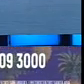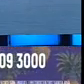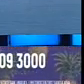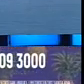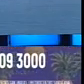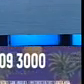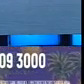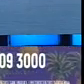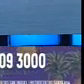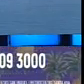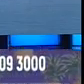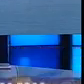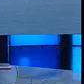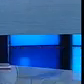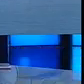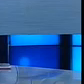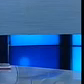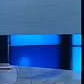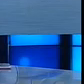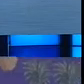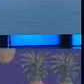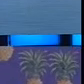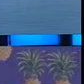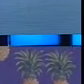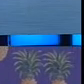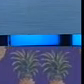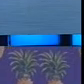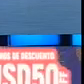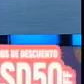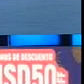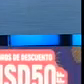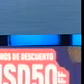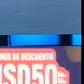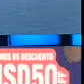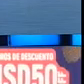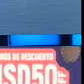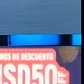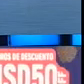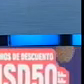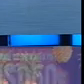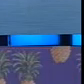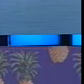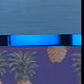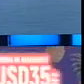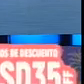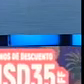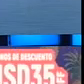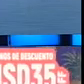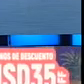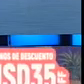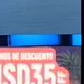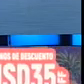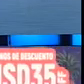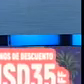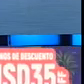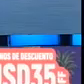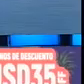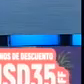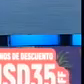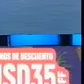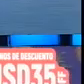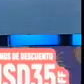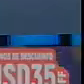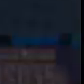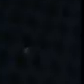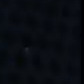$50 de descuento. Contáctanos al 2209-3000 o a través de nuestra página web. Vamos a la pausa.